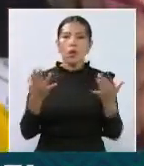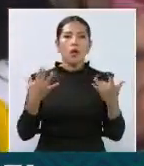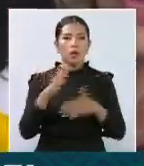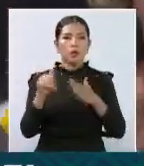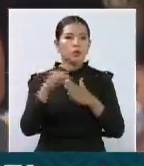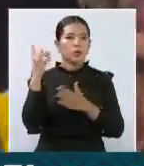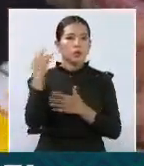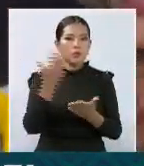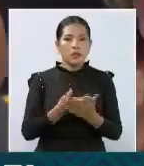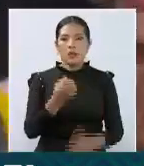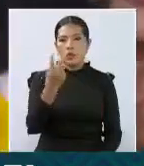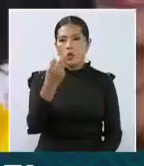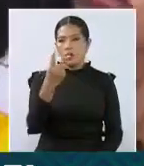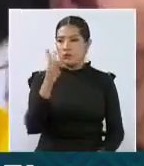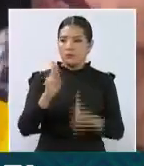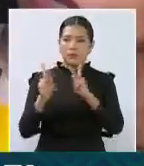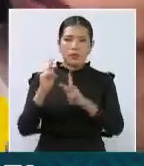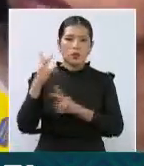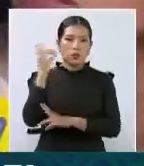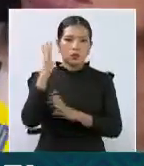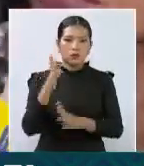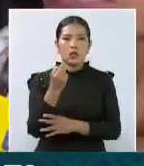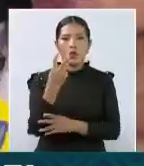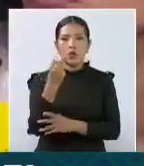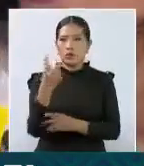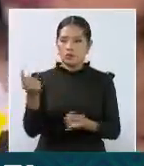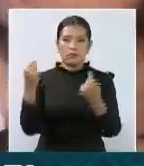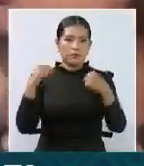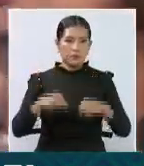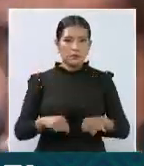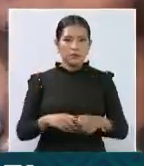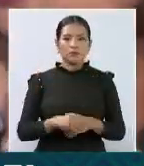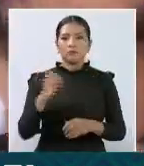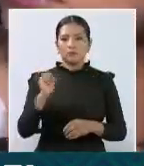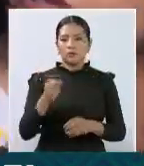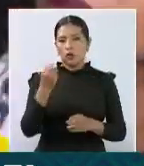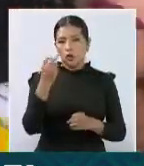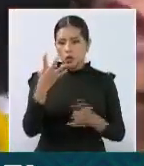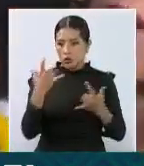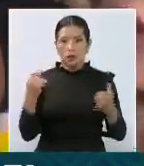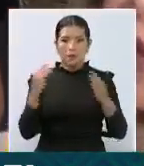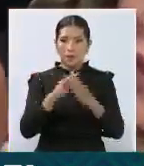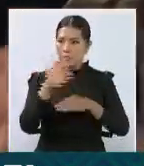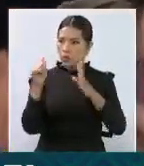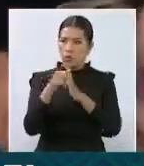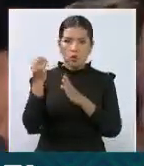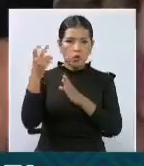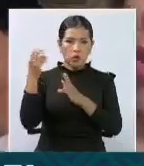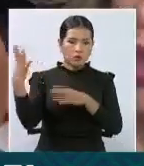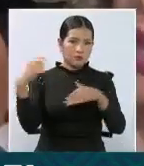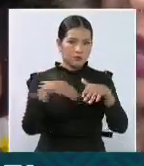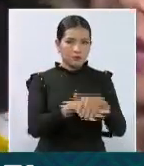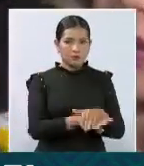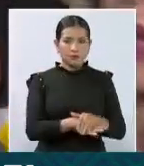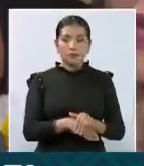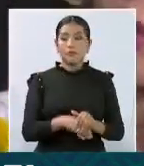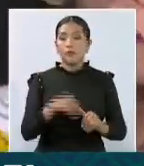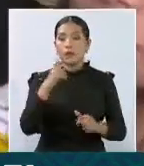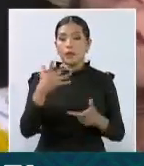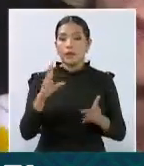hasta Bolivia? 12 bolivianos. ¿Y hasta ese momento cuántos? 12 también. 12, ahorita van a salir los 12. Hay momentos duros que pasaron por